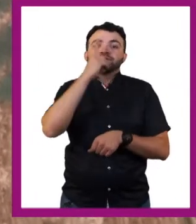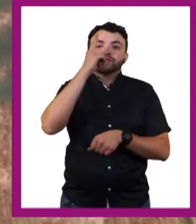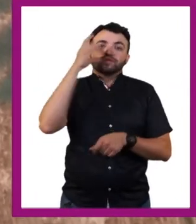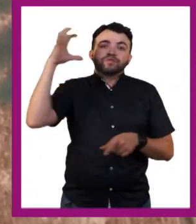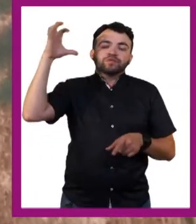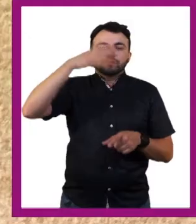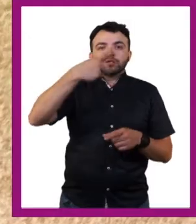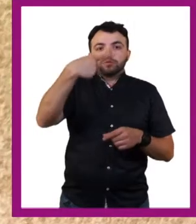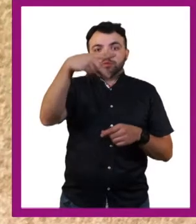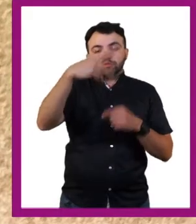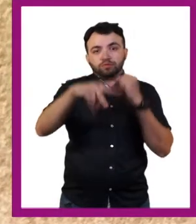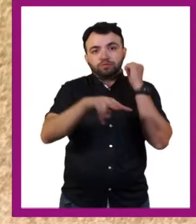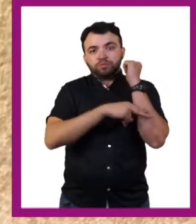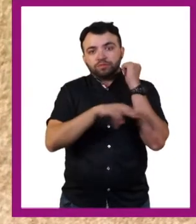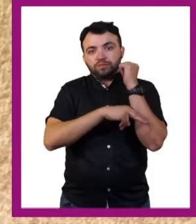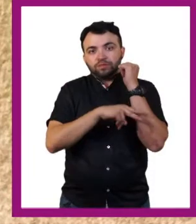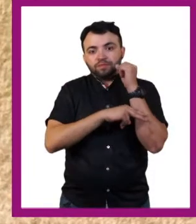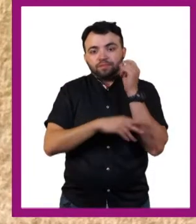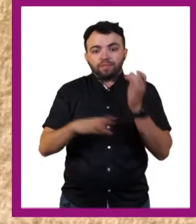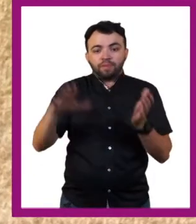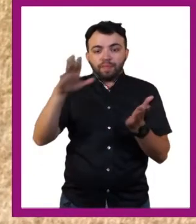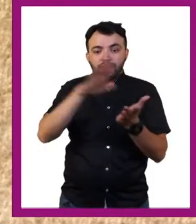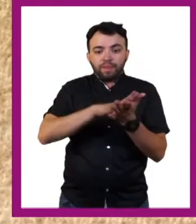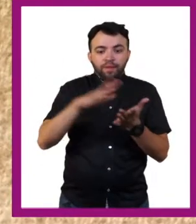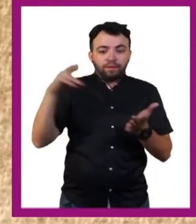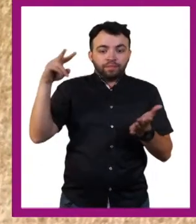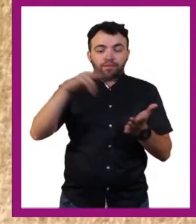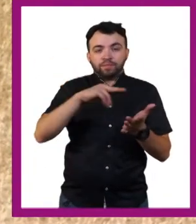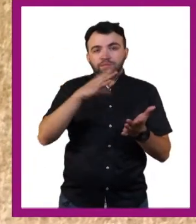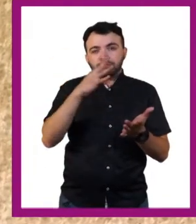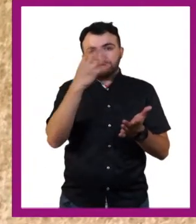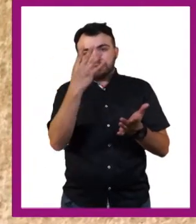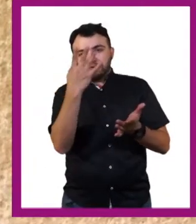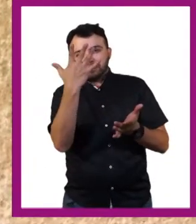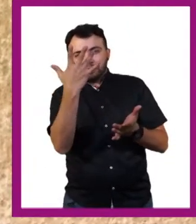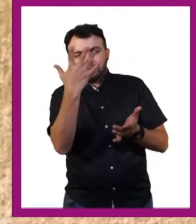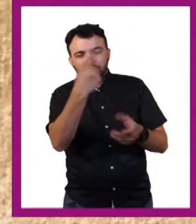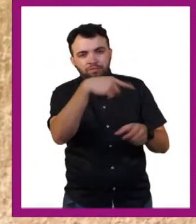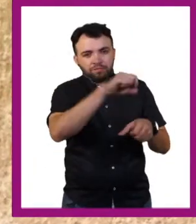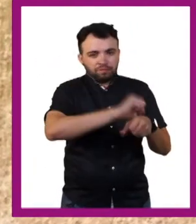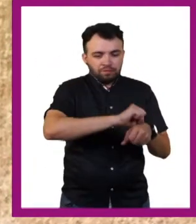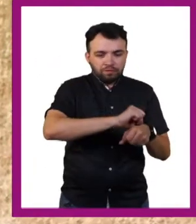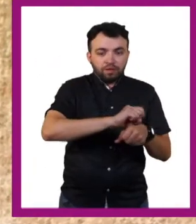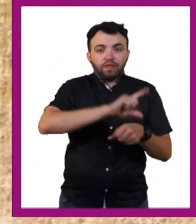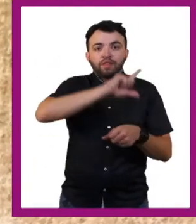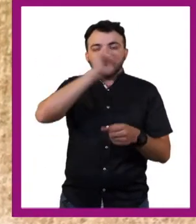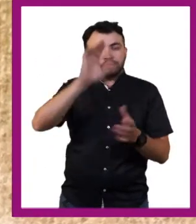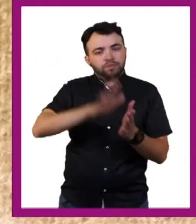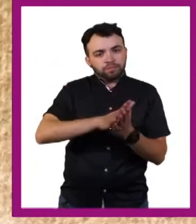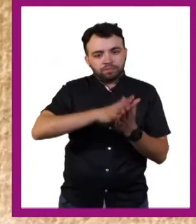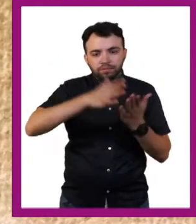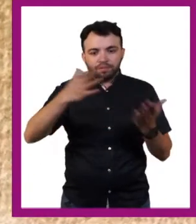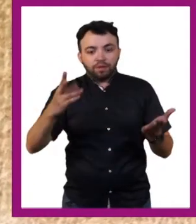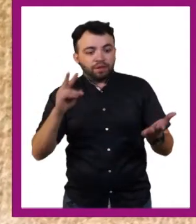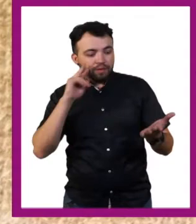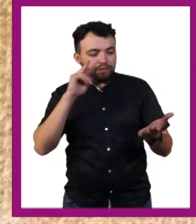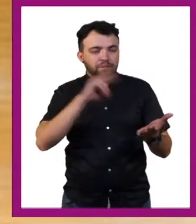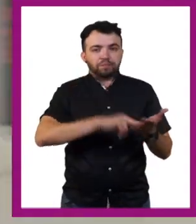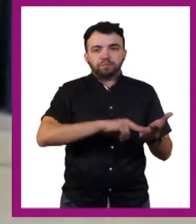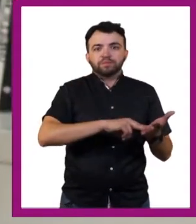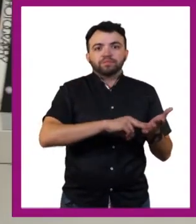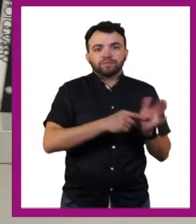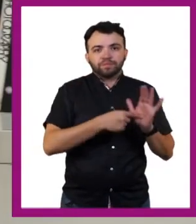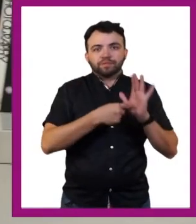en la ventana de 4 a 5 semanas y después ya lo destapas y ya puedes